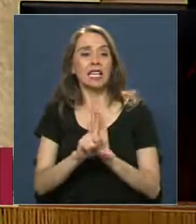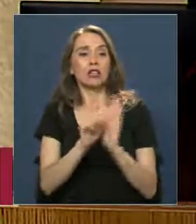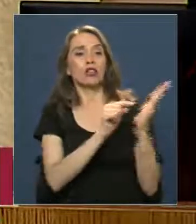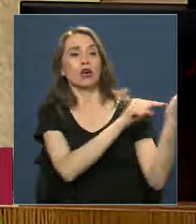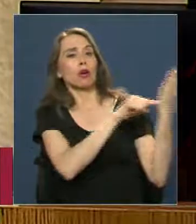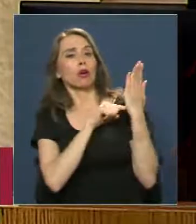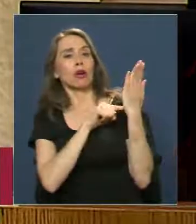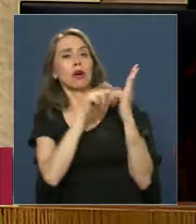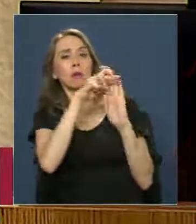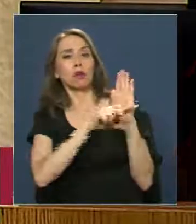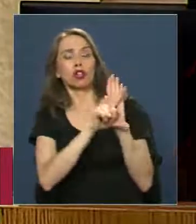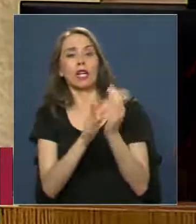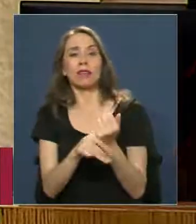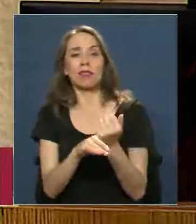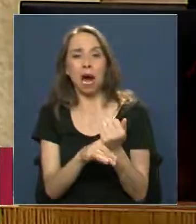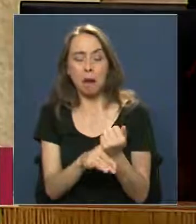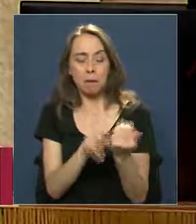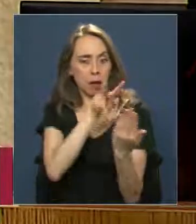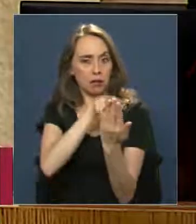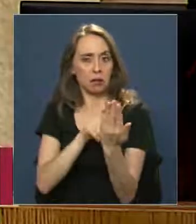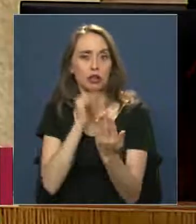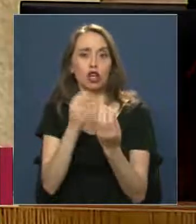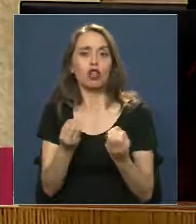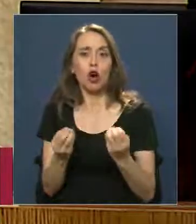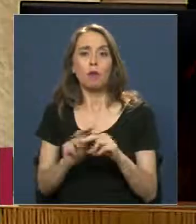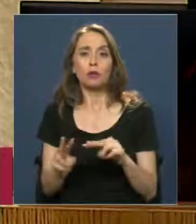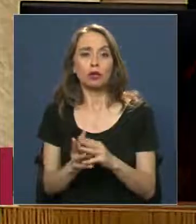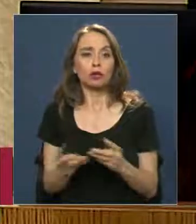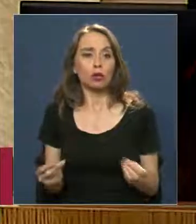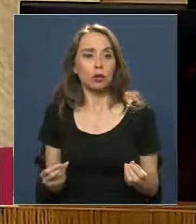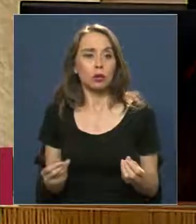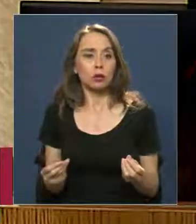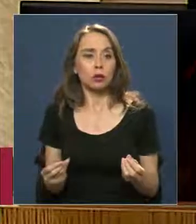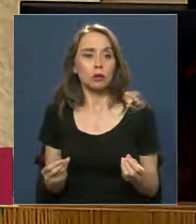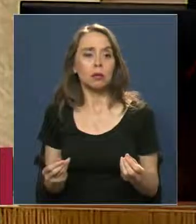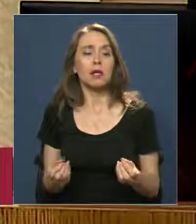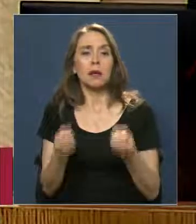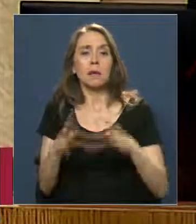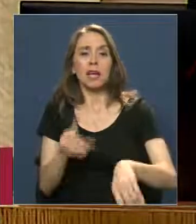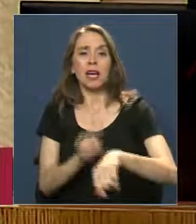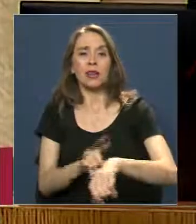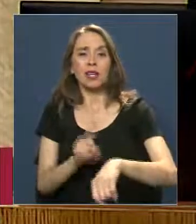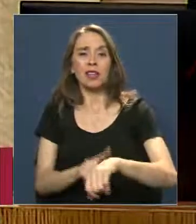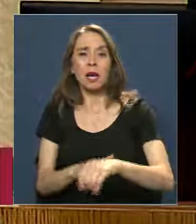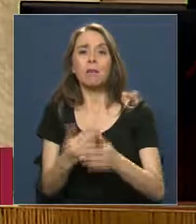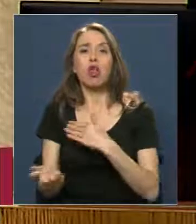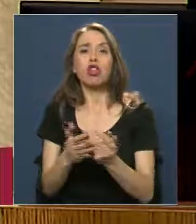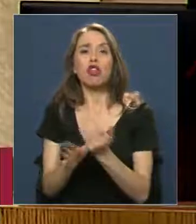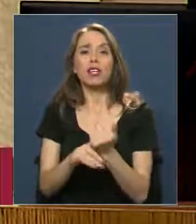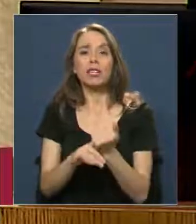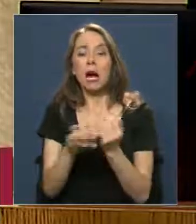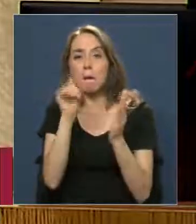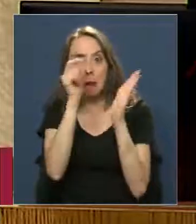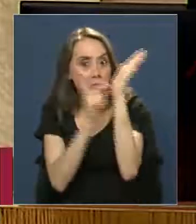tramposas que uno no sabe cómo resolver. Tanto tiempo perdiendo. ¿Dónde está la trampa? ¿Dónde está la de esa